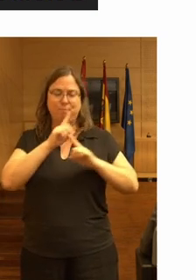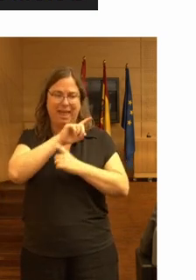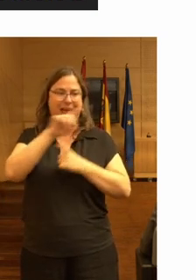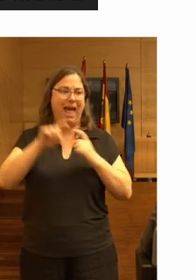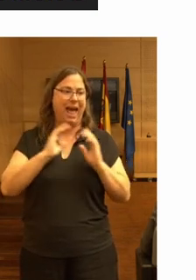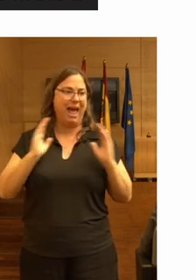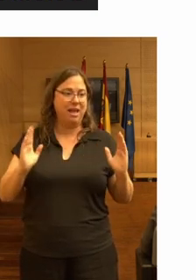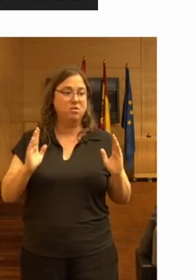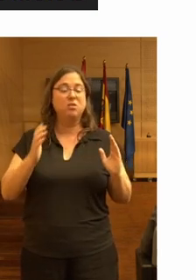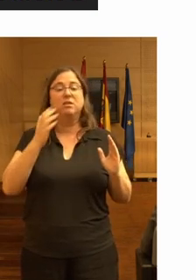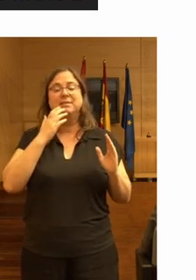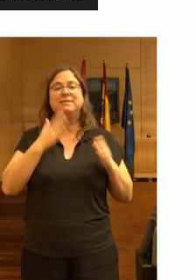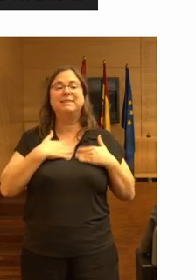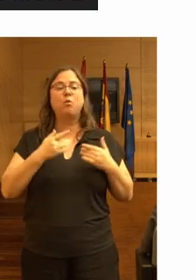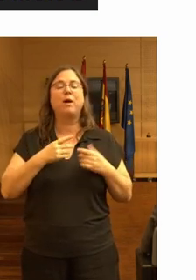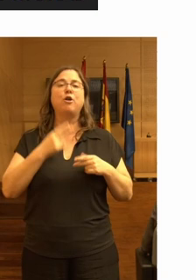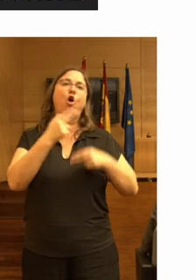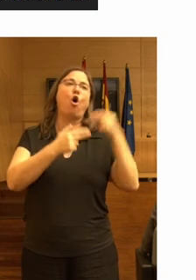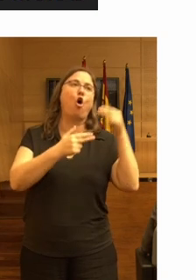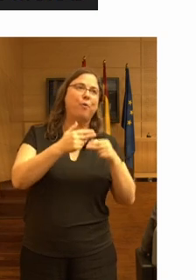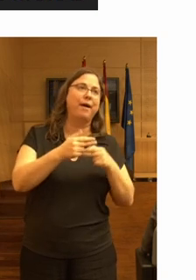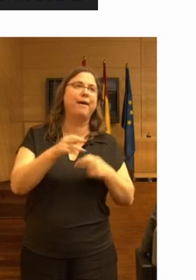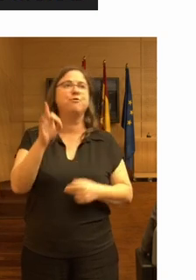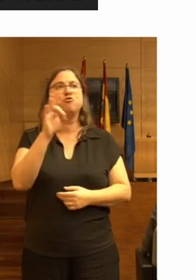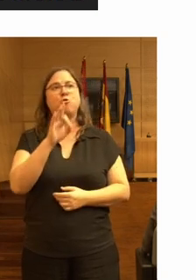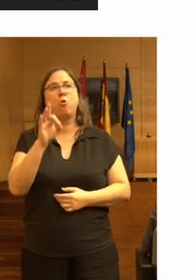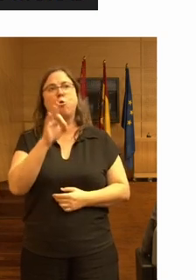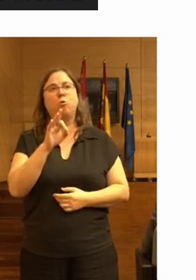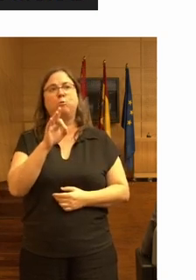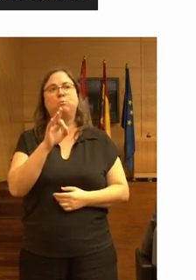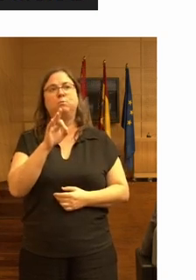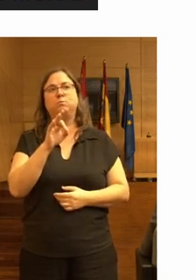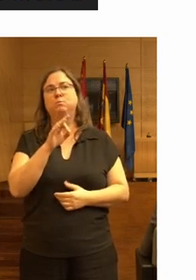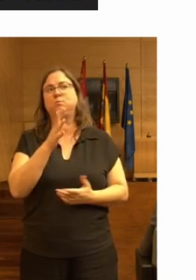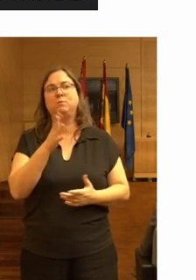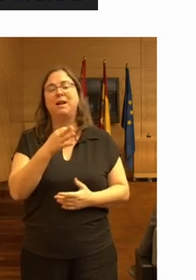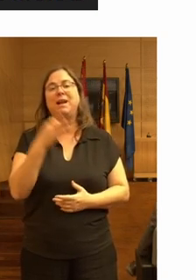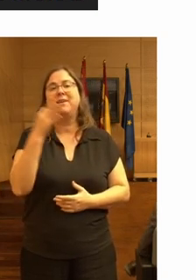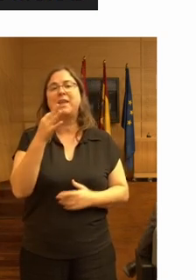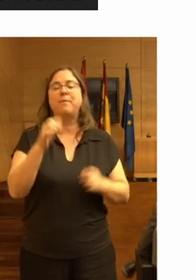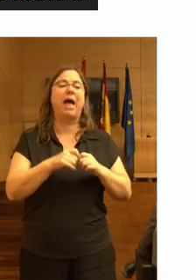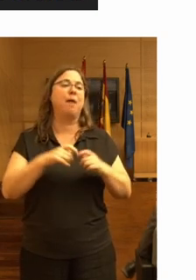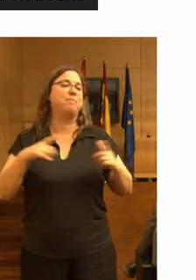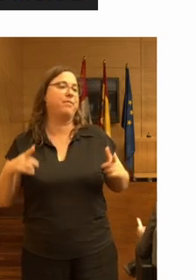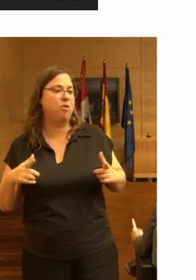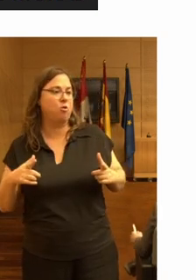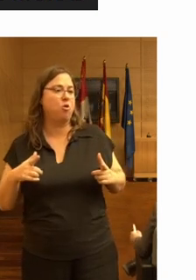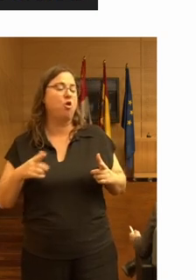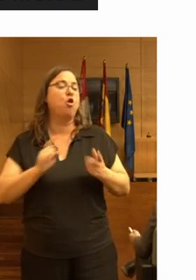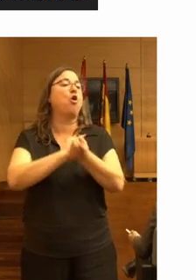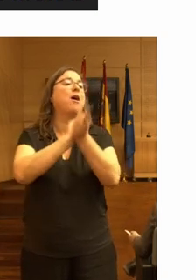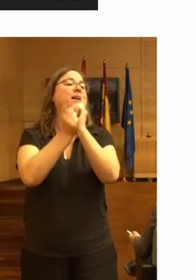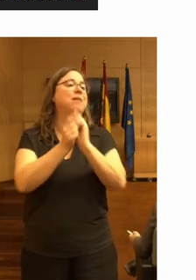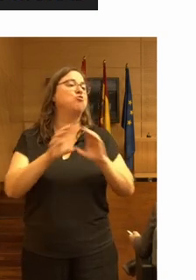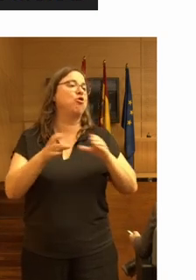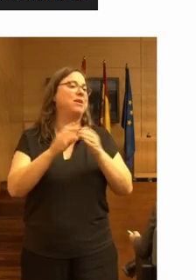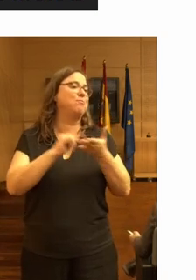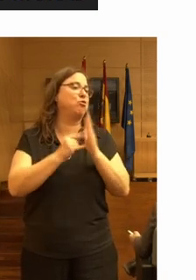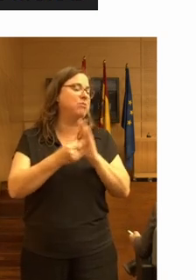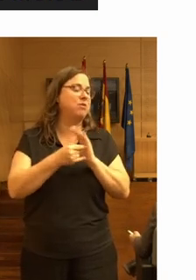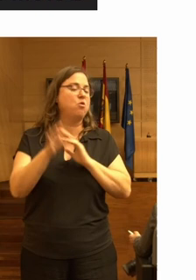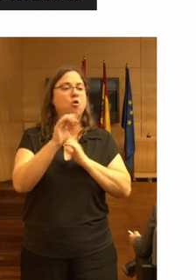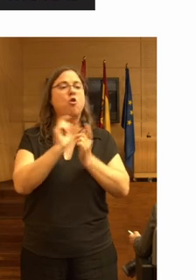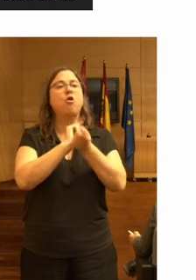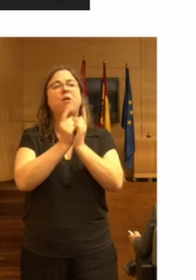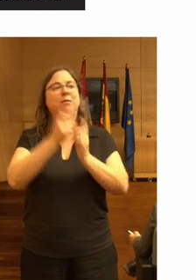retirar sujeciones cuando tiene una obra o cuando tiene una ampliación o hay un cambio de equipo técnico, un cambio